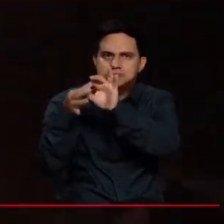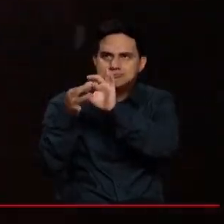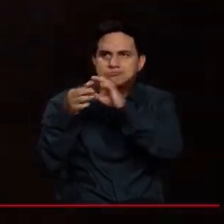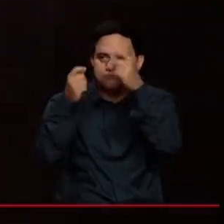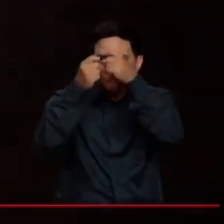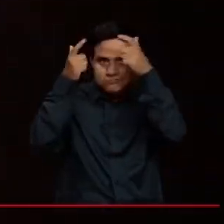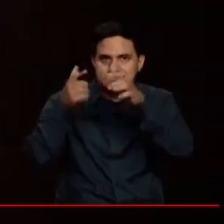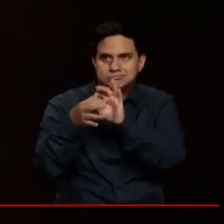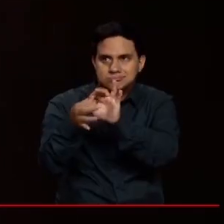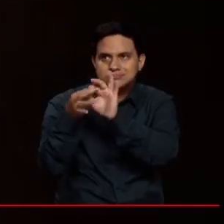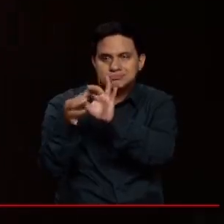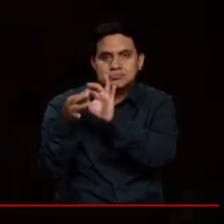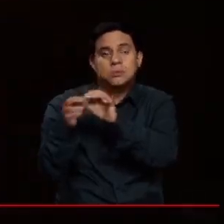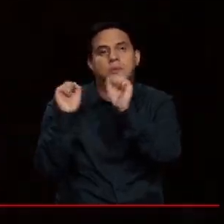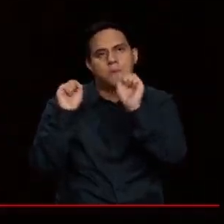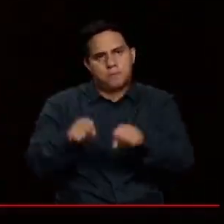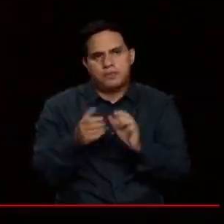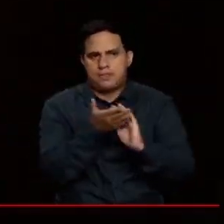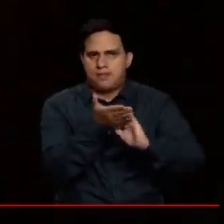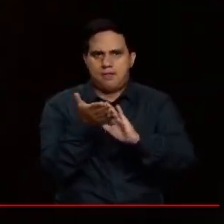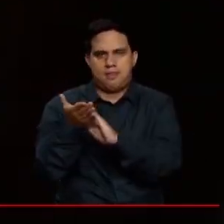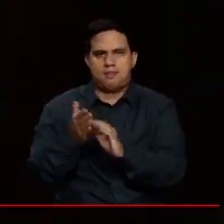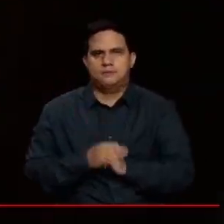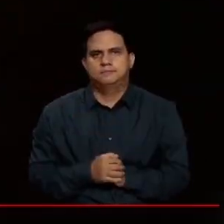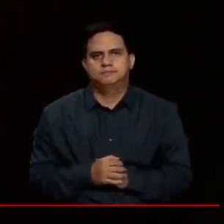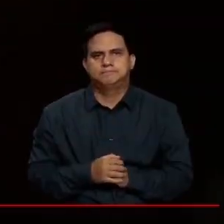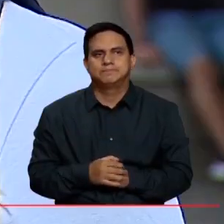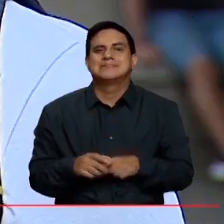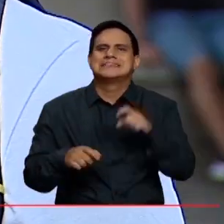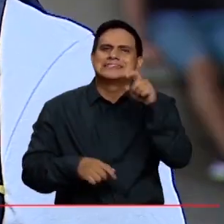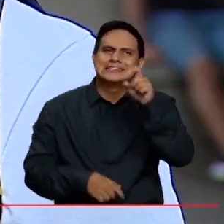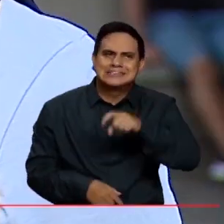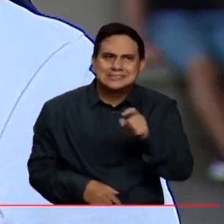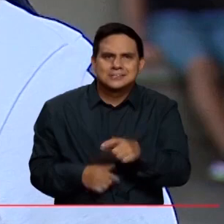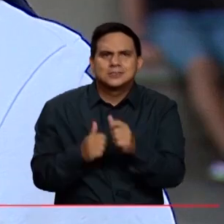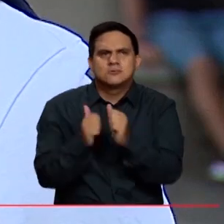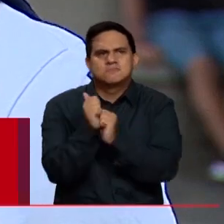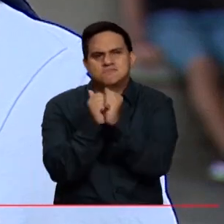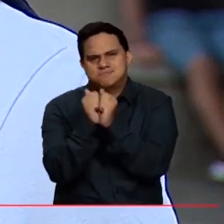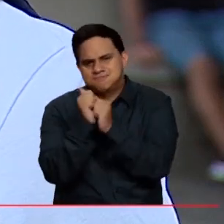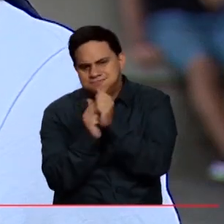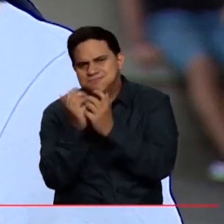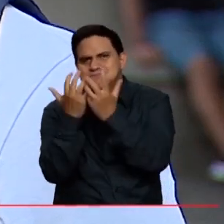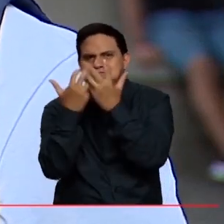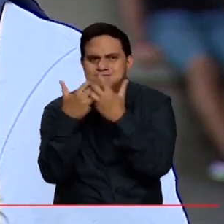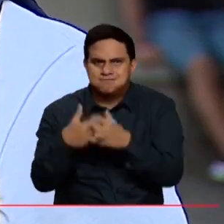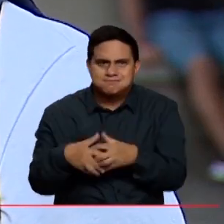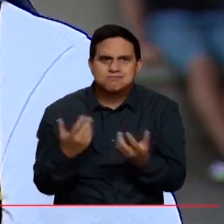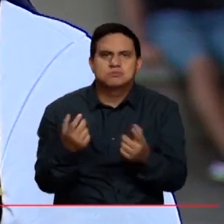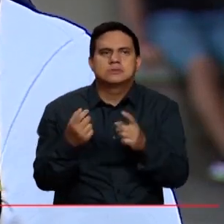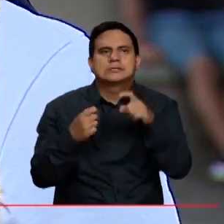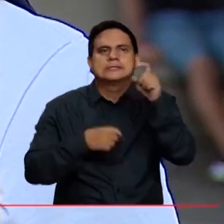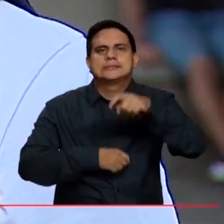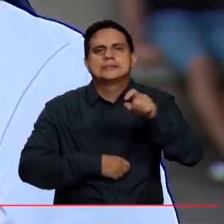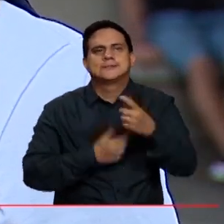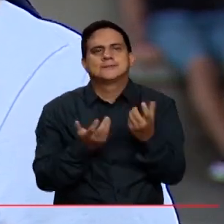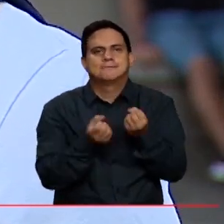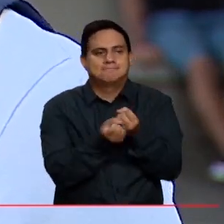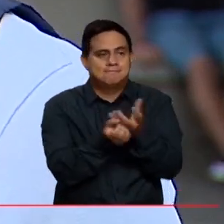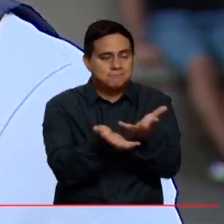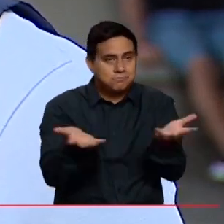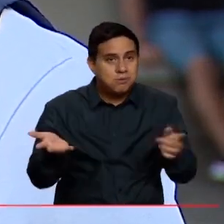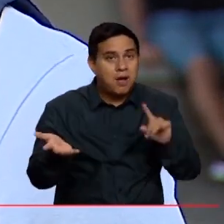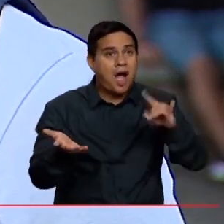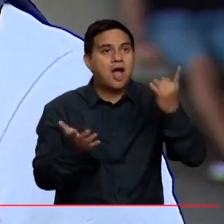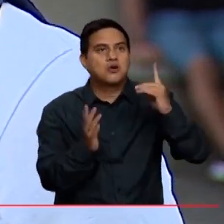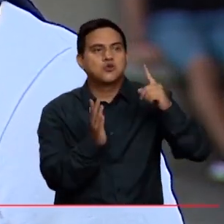las mismas. Maquinaria, asesorías técnicas. Hablemos de la parte agrícola, también insumos agrícolas, lo que requiera